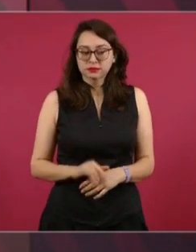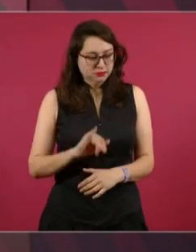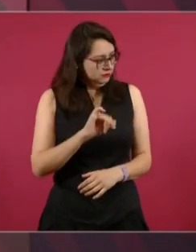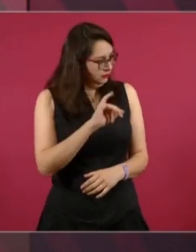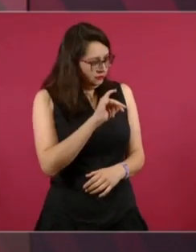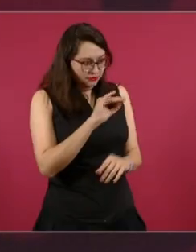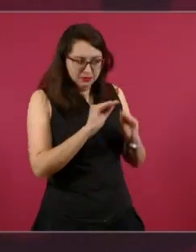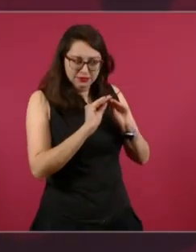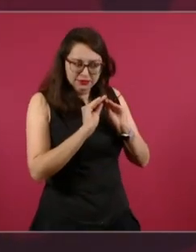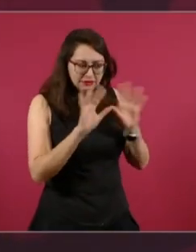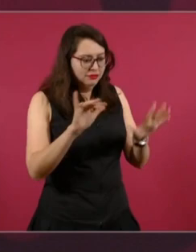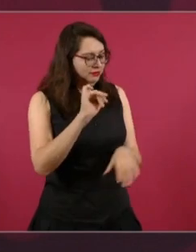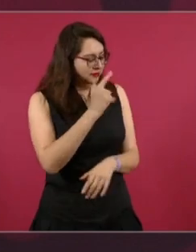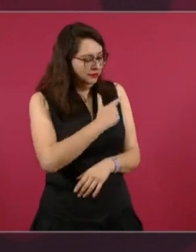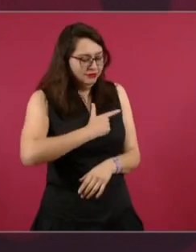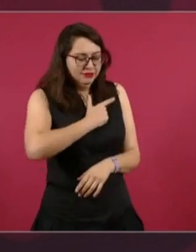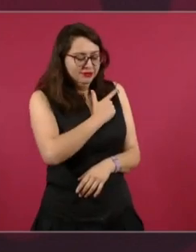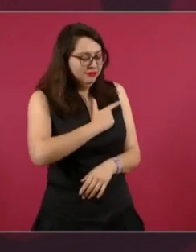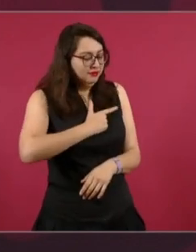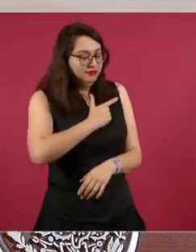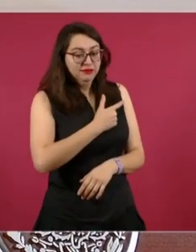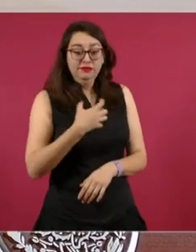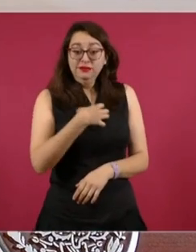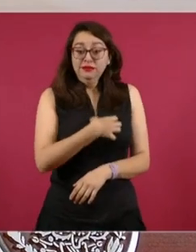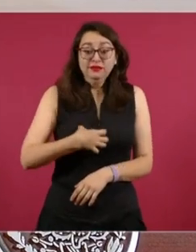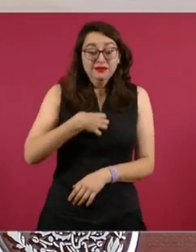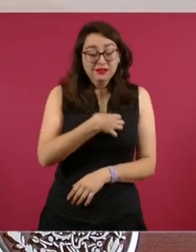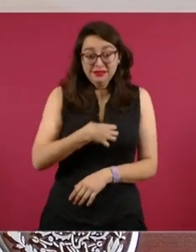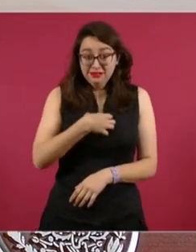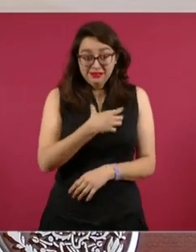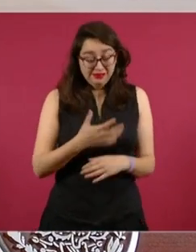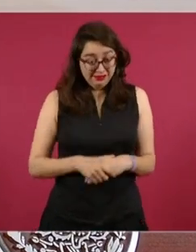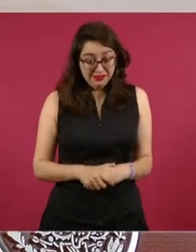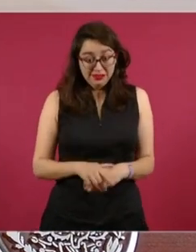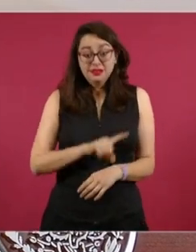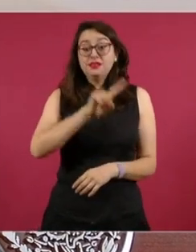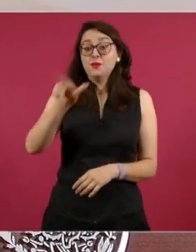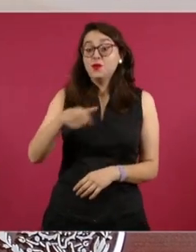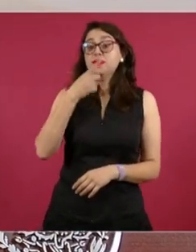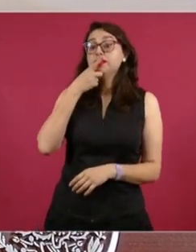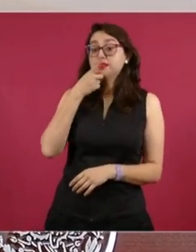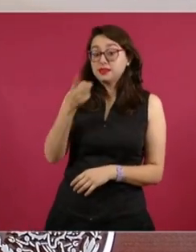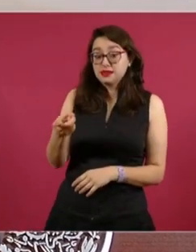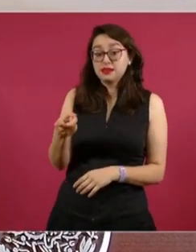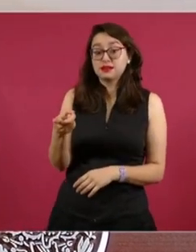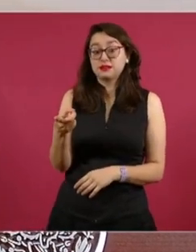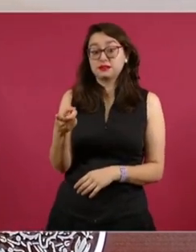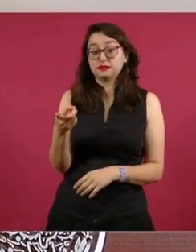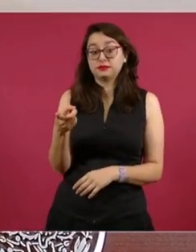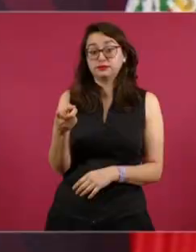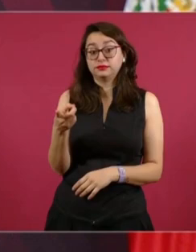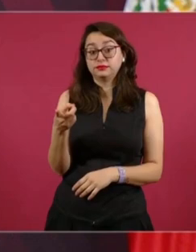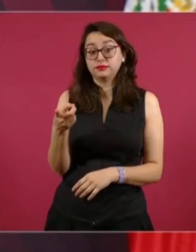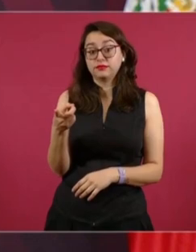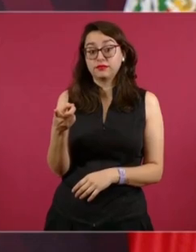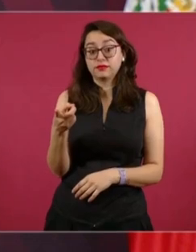Sí, sí, sí, sí, sí, sí. Y al final le dije, pues,